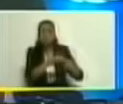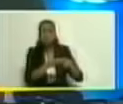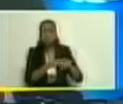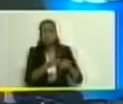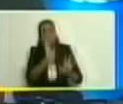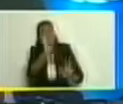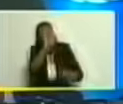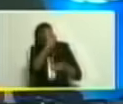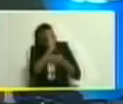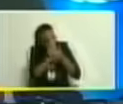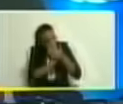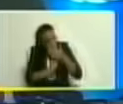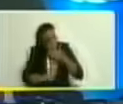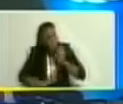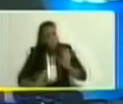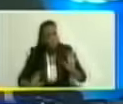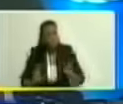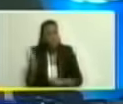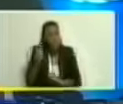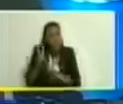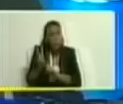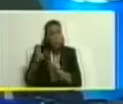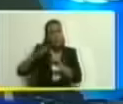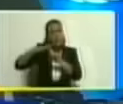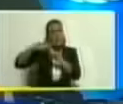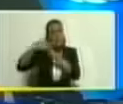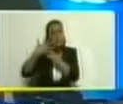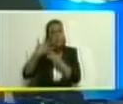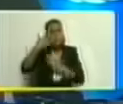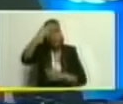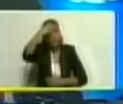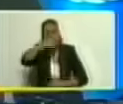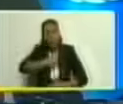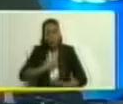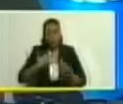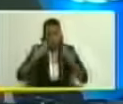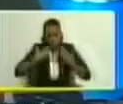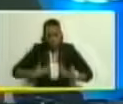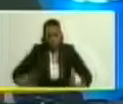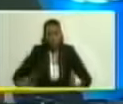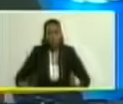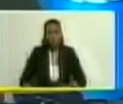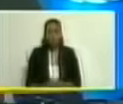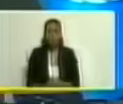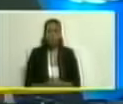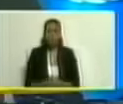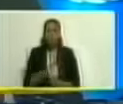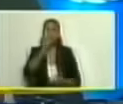modestamente, desde